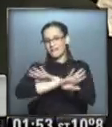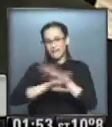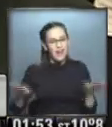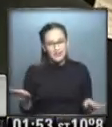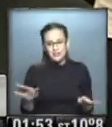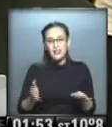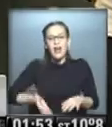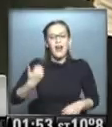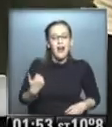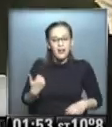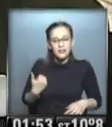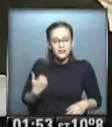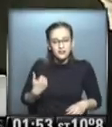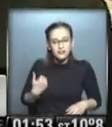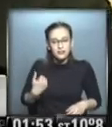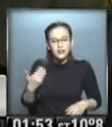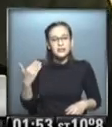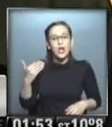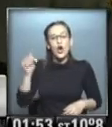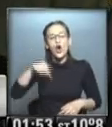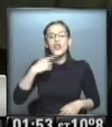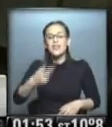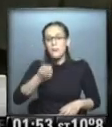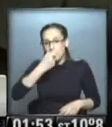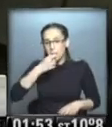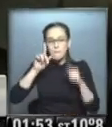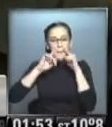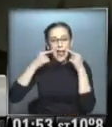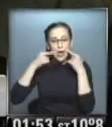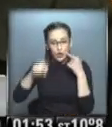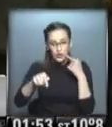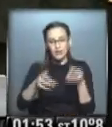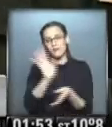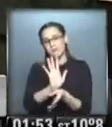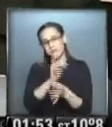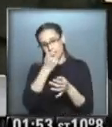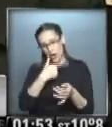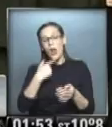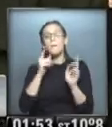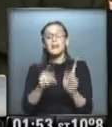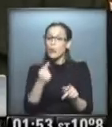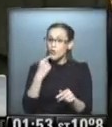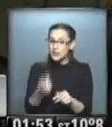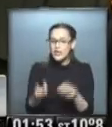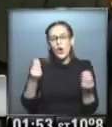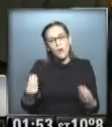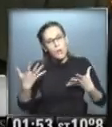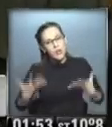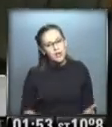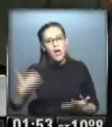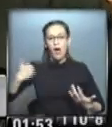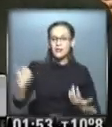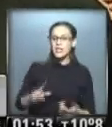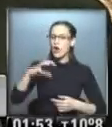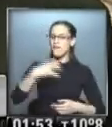atrás con lo que dijo Melconian hoy. ¿Qué dijo? Hablando en este mismo sentido, diciendo que cómo puede ser, que la Argentina